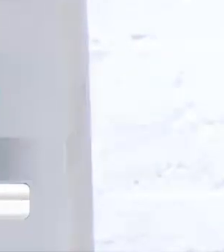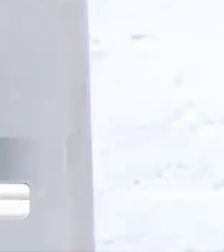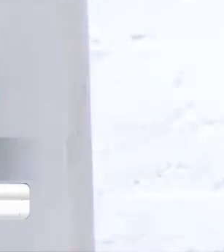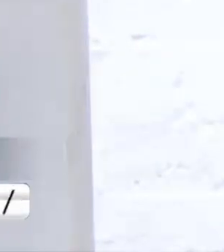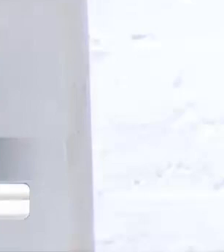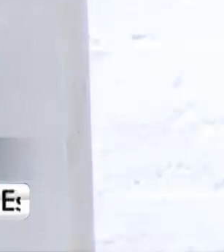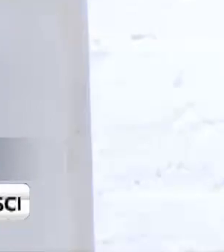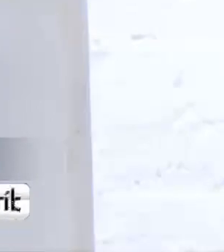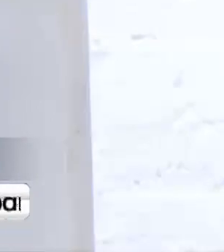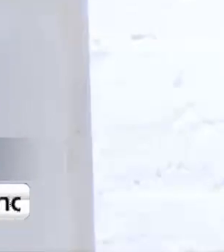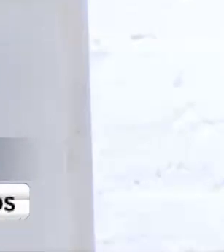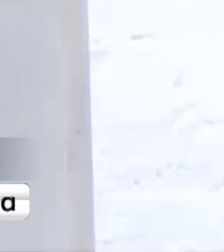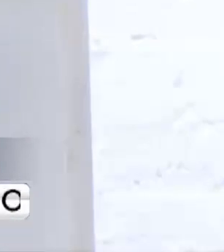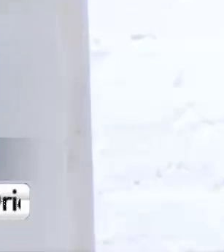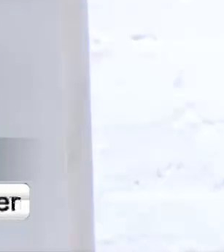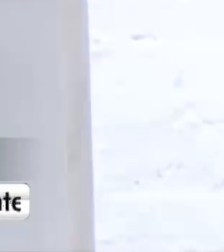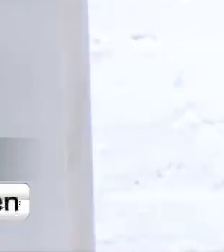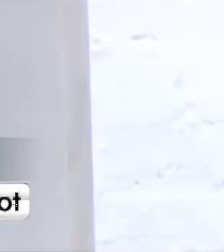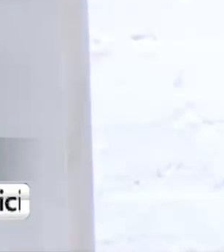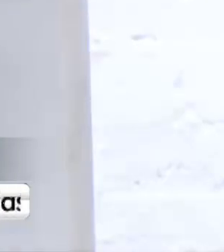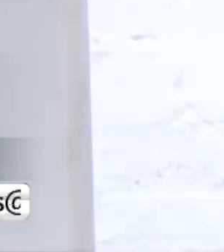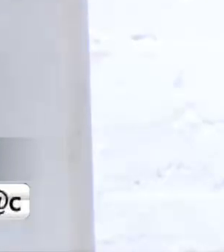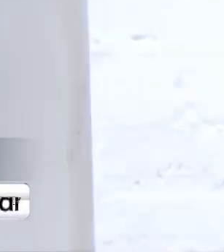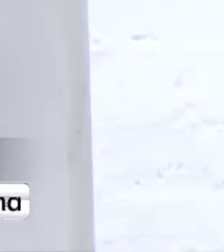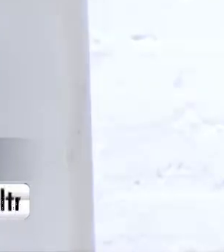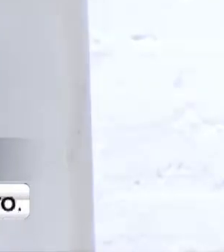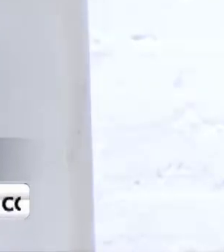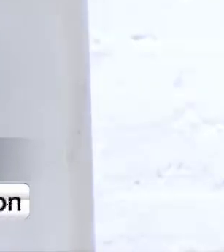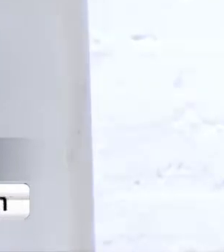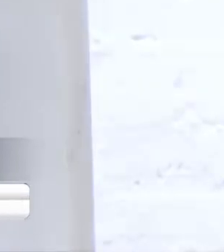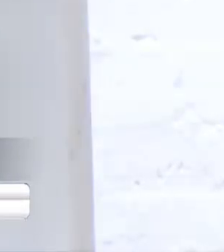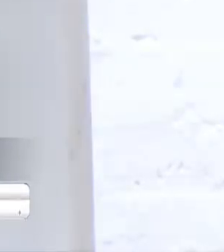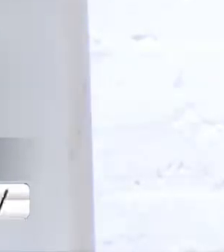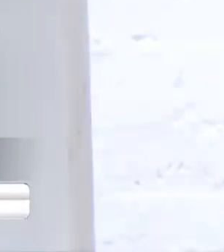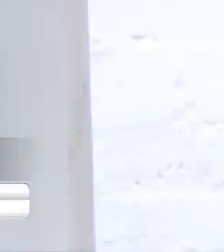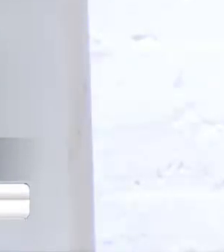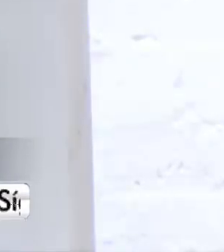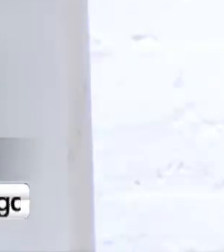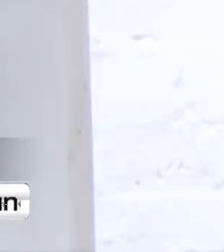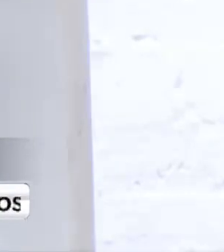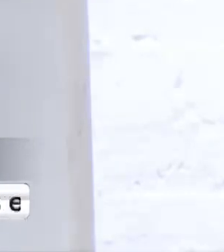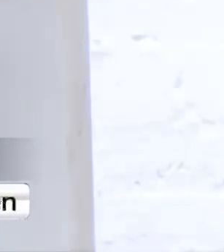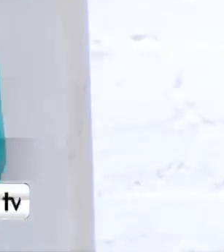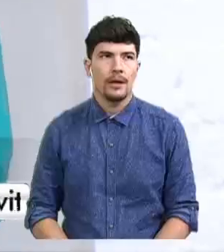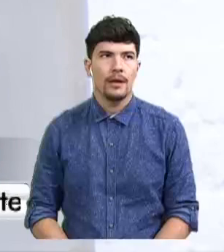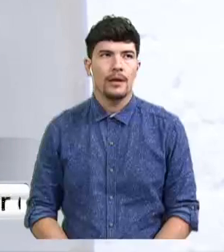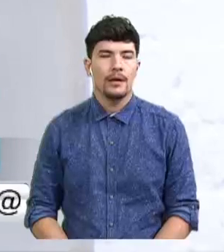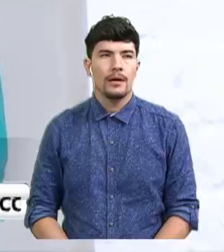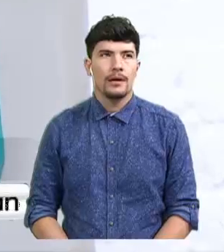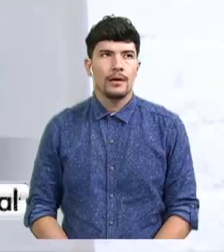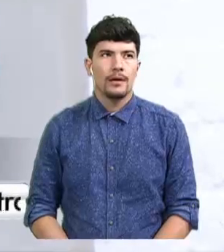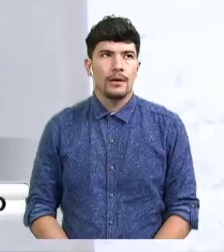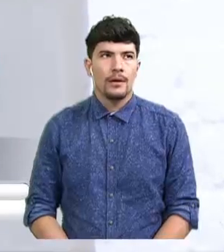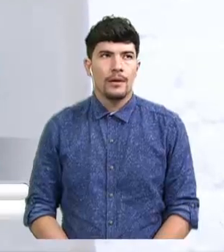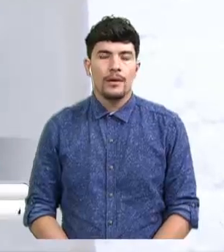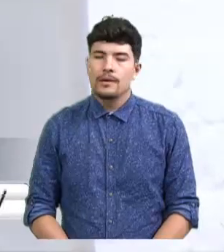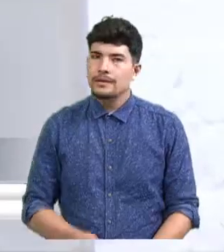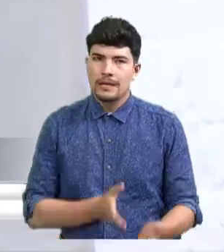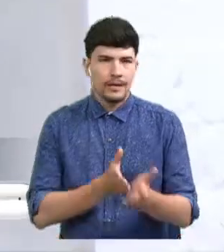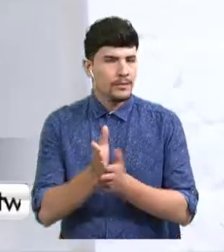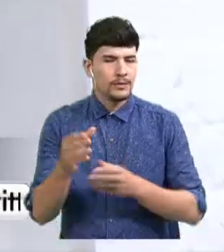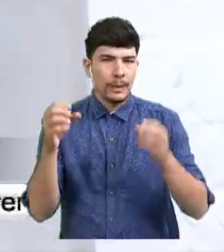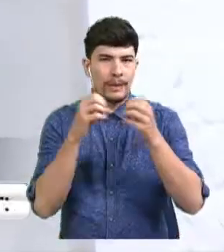las actividades de Expedición Santander 2017, pero una de las más importantes, sin lugar a dudas, y que capta la atención de muchos habitantes en esta